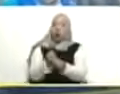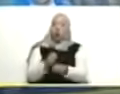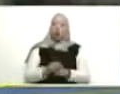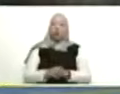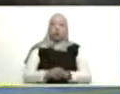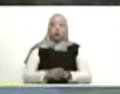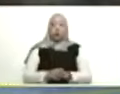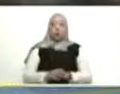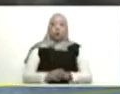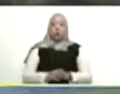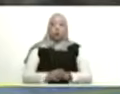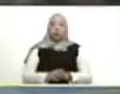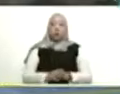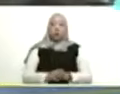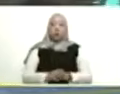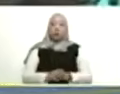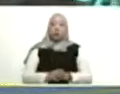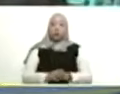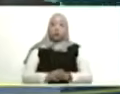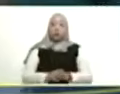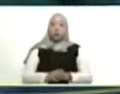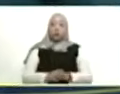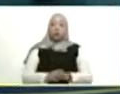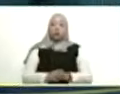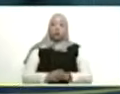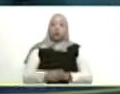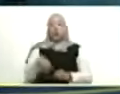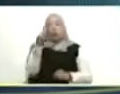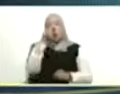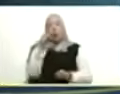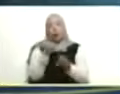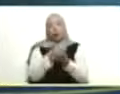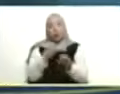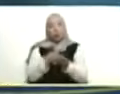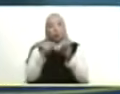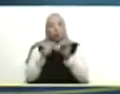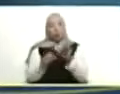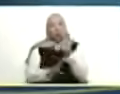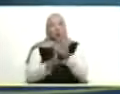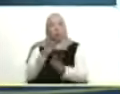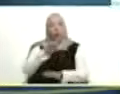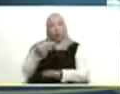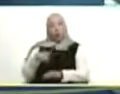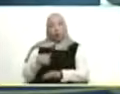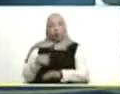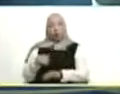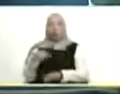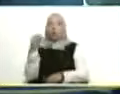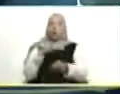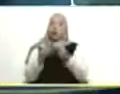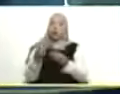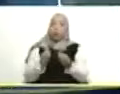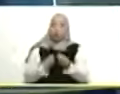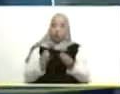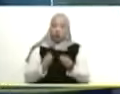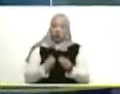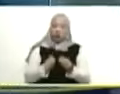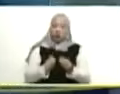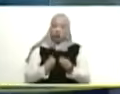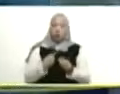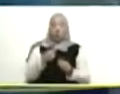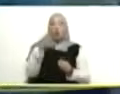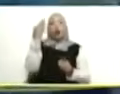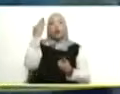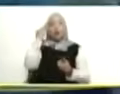aquí tenemos, presidente, para que vea, esta es la semilla donde seguimos sembrando pino. Siguen sembrando pino. Por supuesto. Mira, presidente, para que ustedes